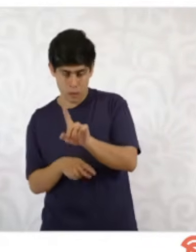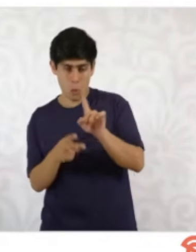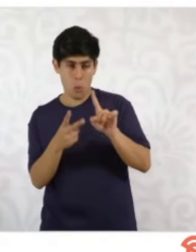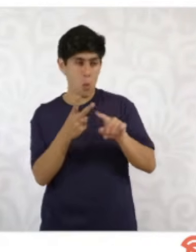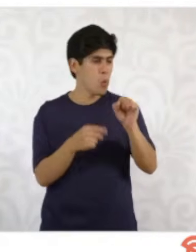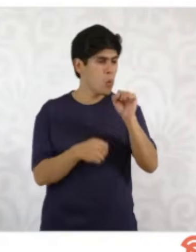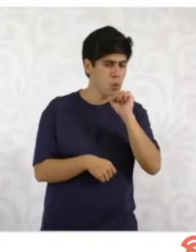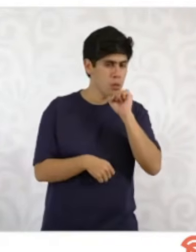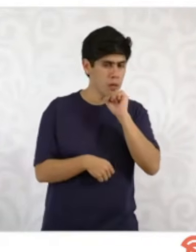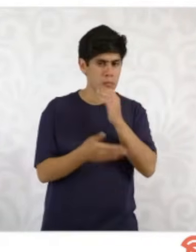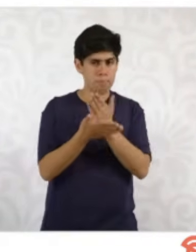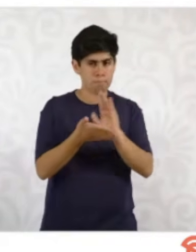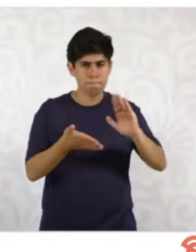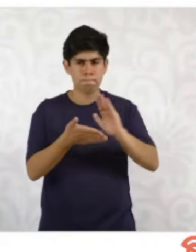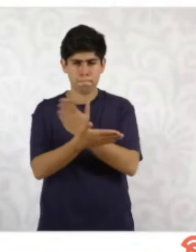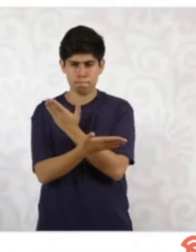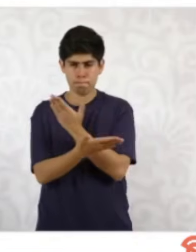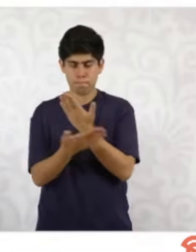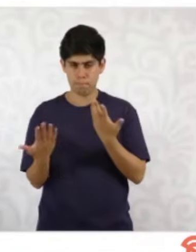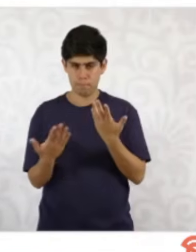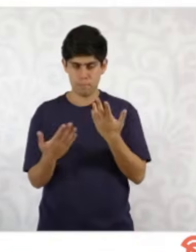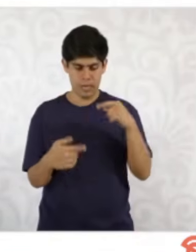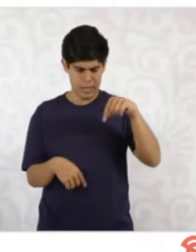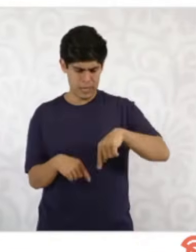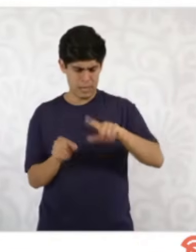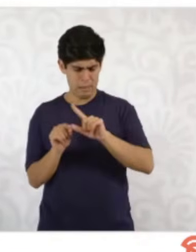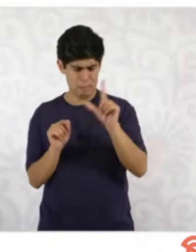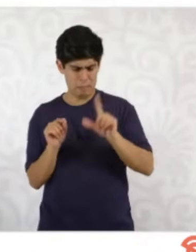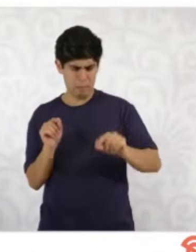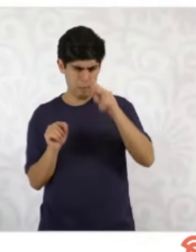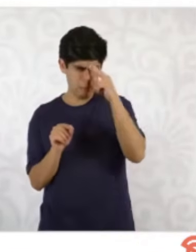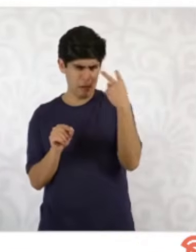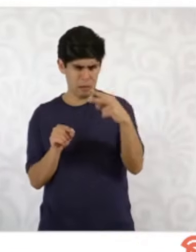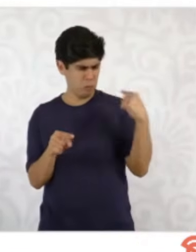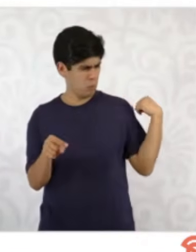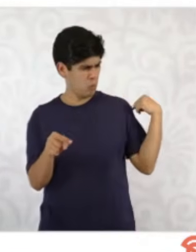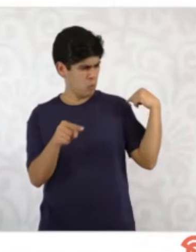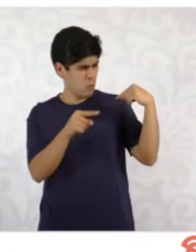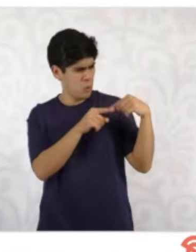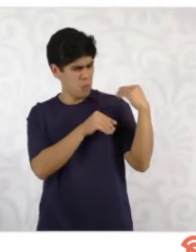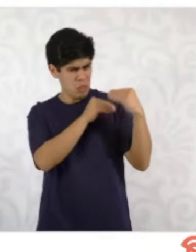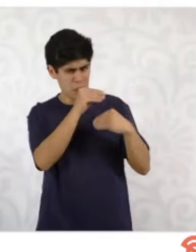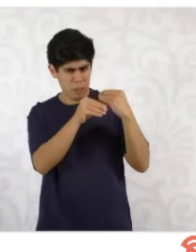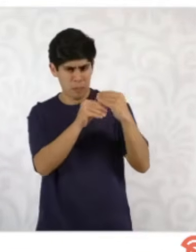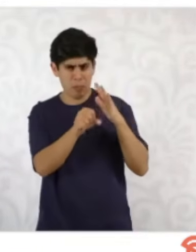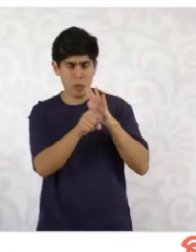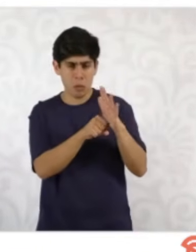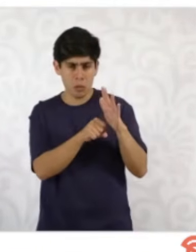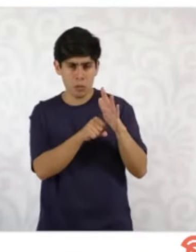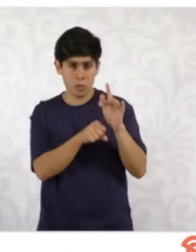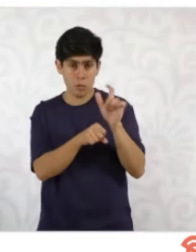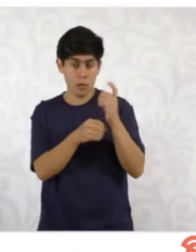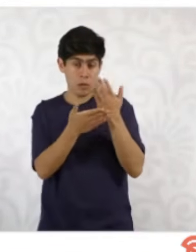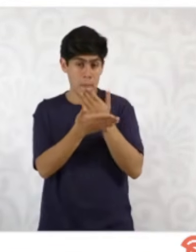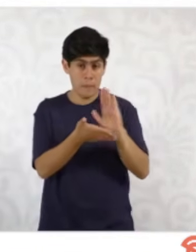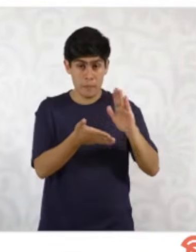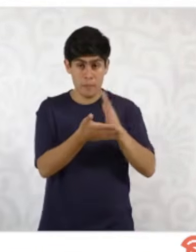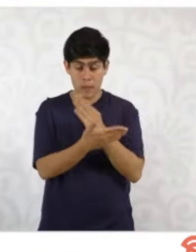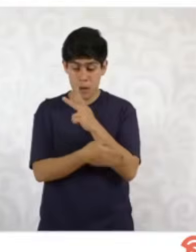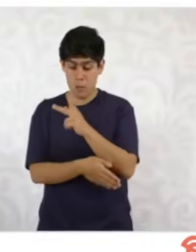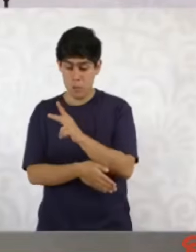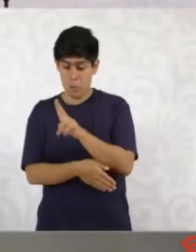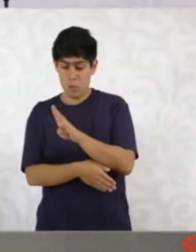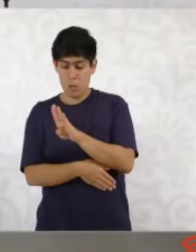debate? ¿Cuánto? Entre una distinción clara entre lo que es publicidad y lo que es